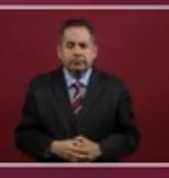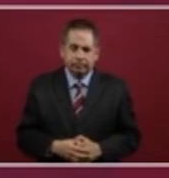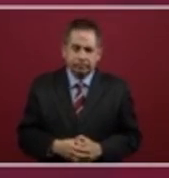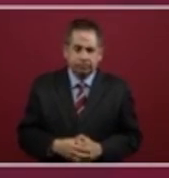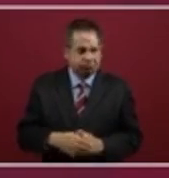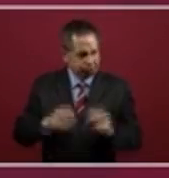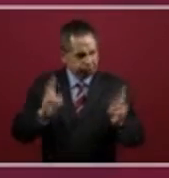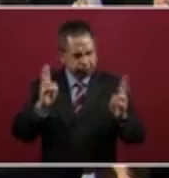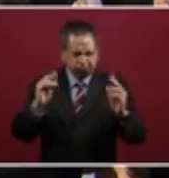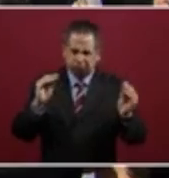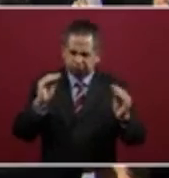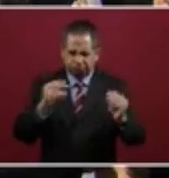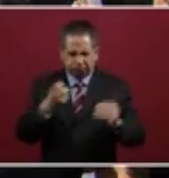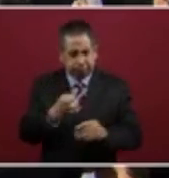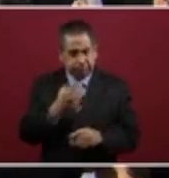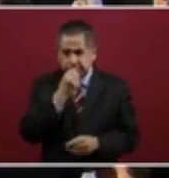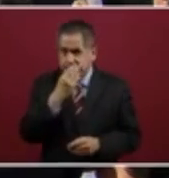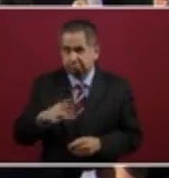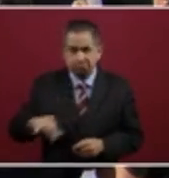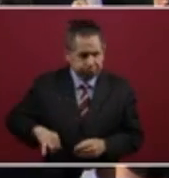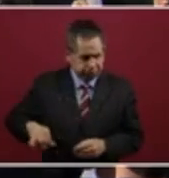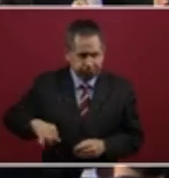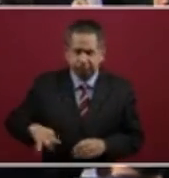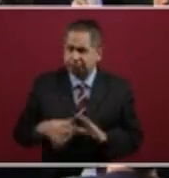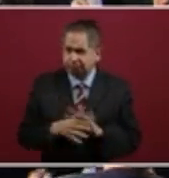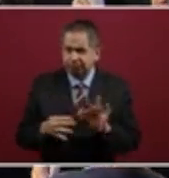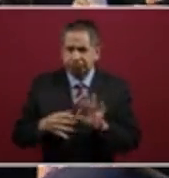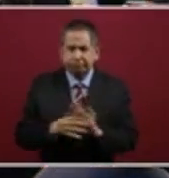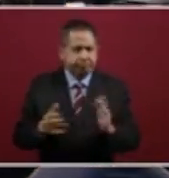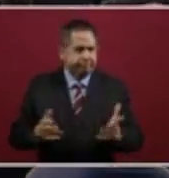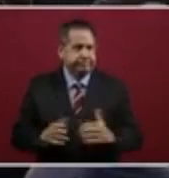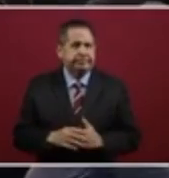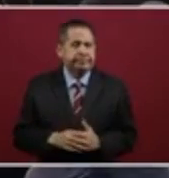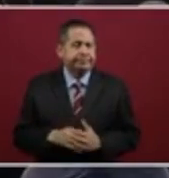polemizar sobre esto. Es interesante, no está de más.